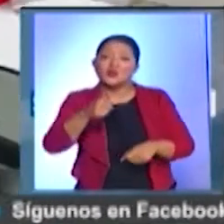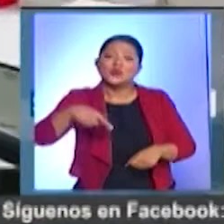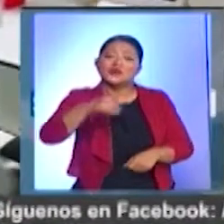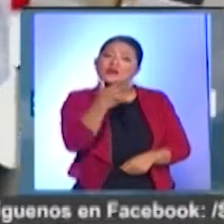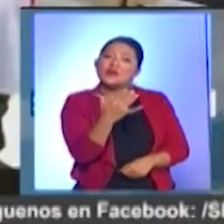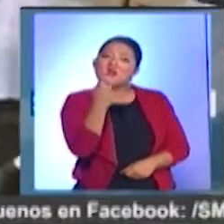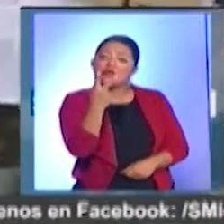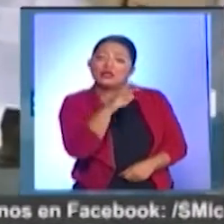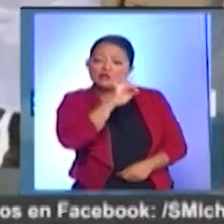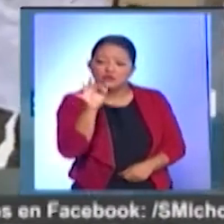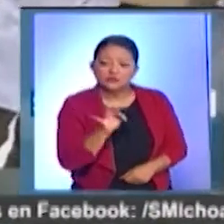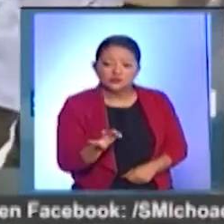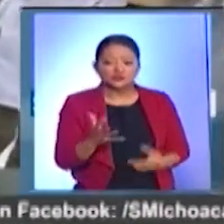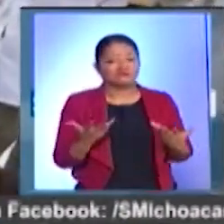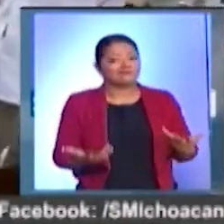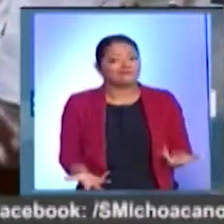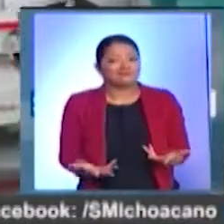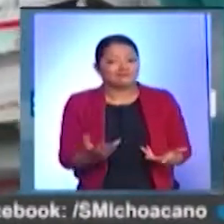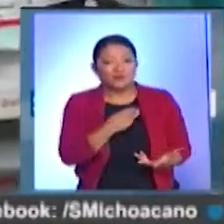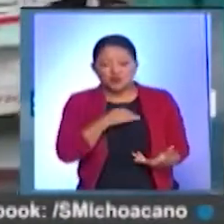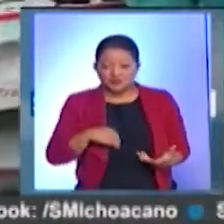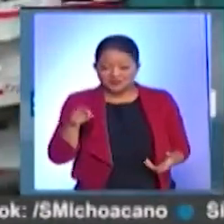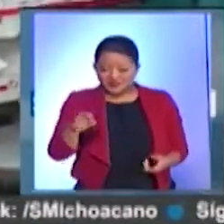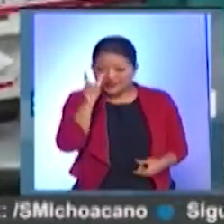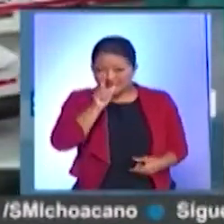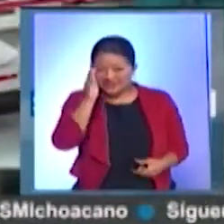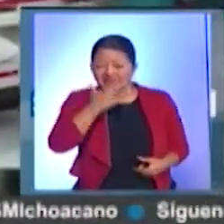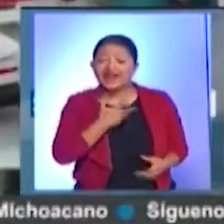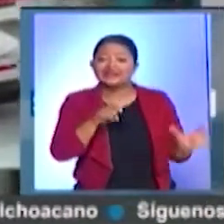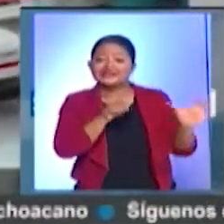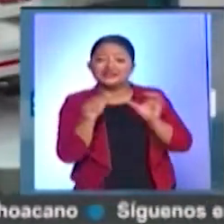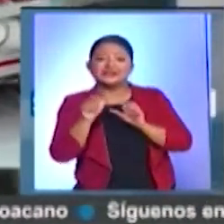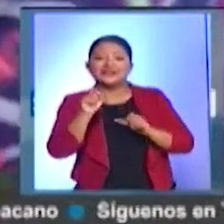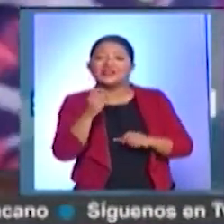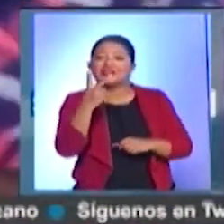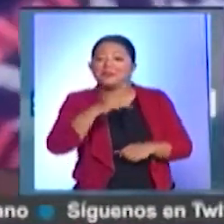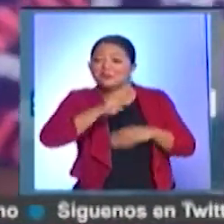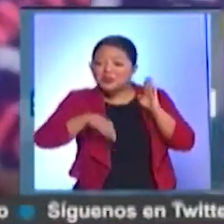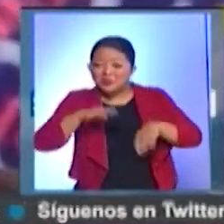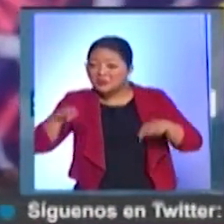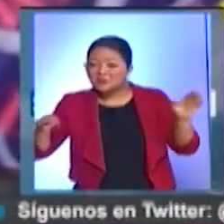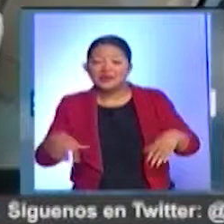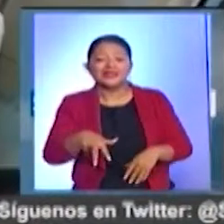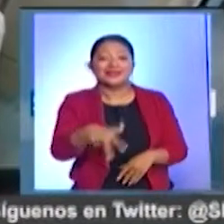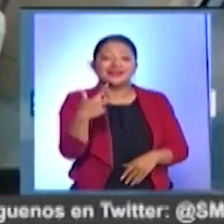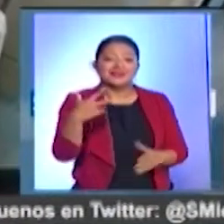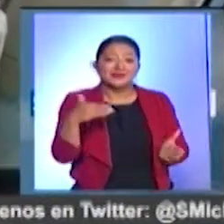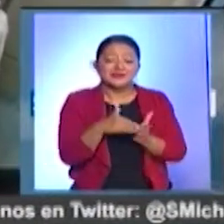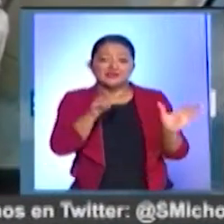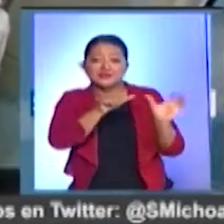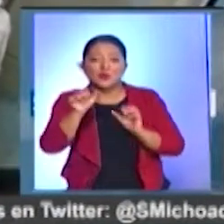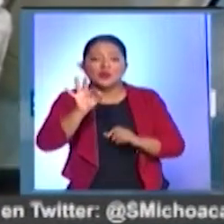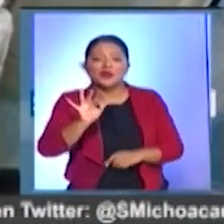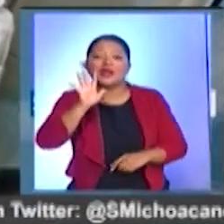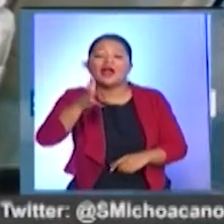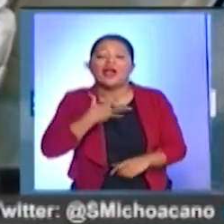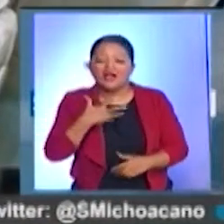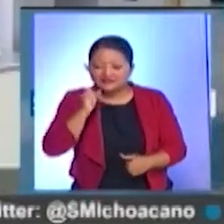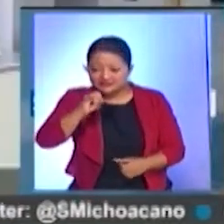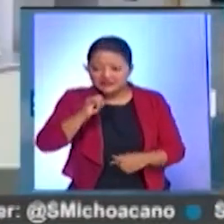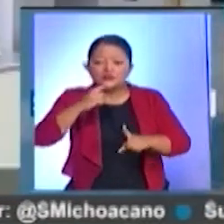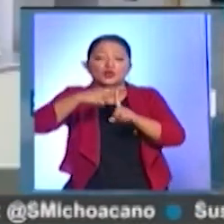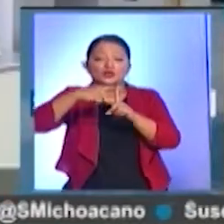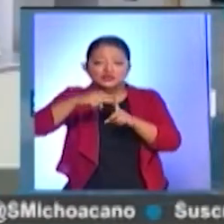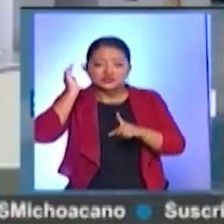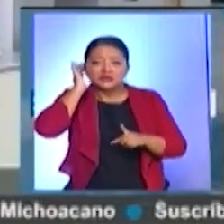52% el municipio registra actualmente 622 defunciones y 13 mil 645 casos confirmados con